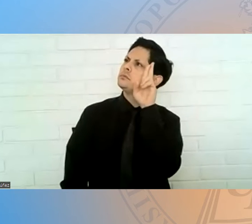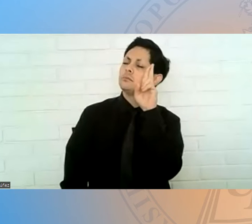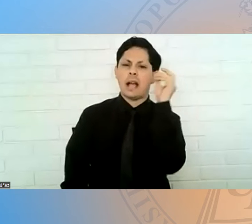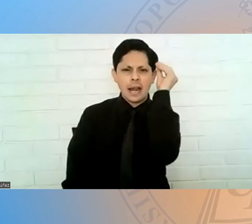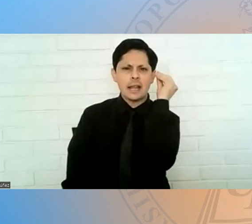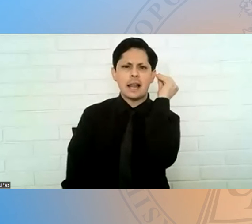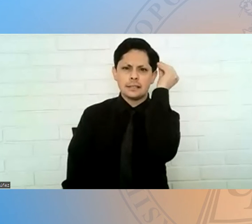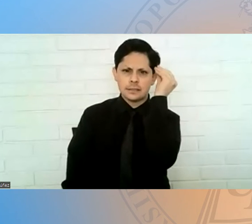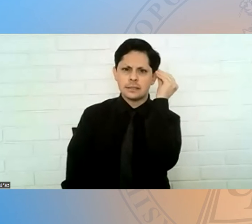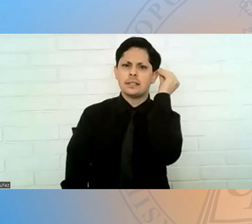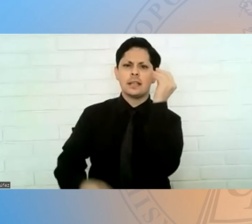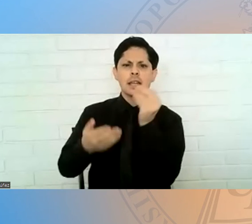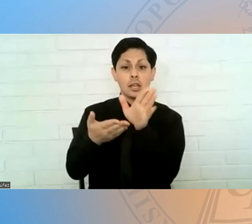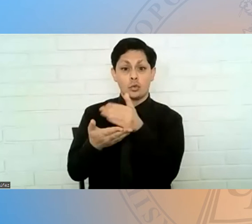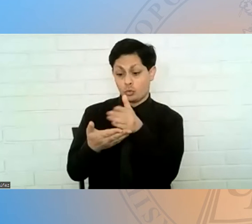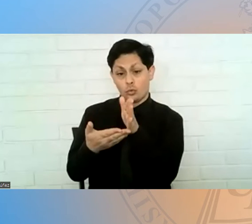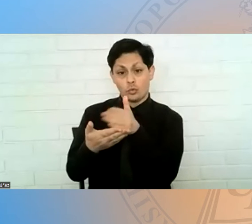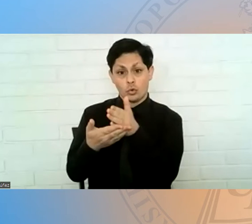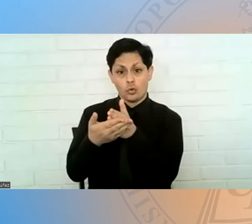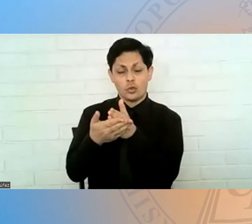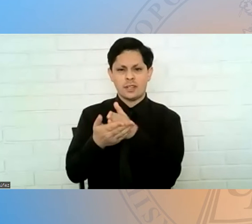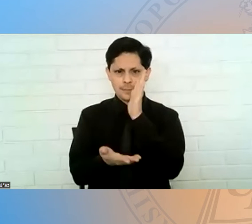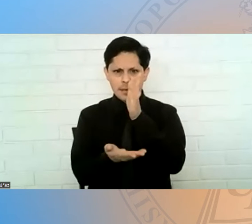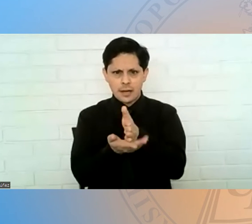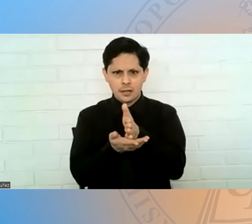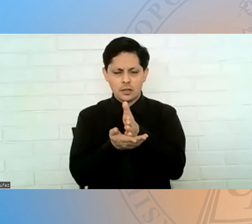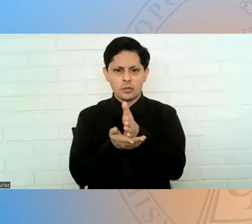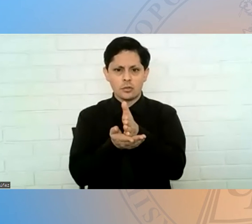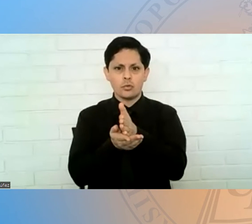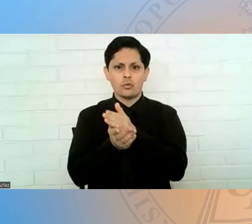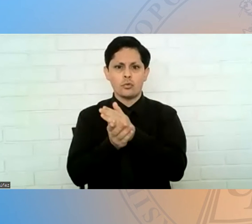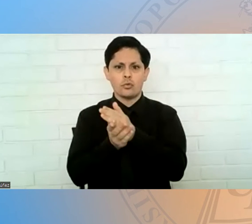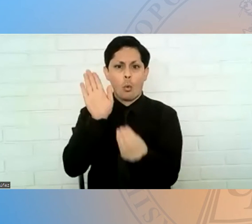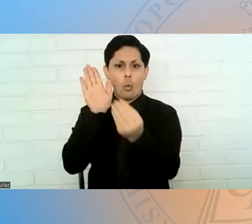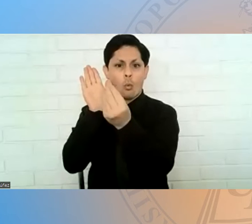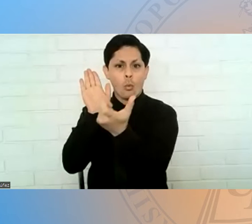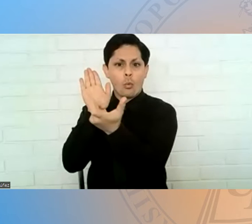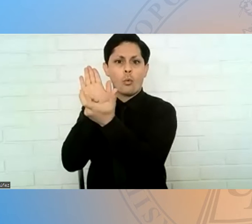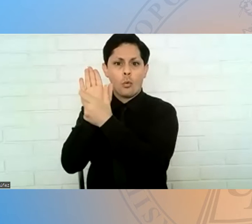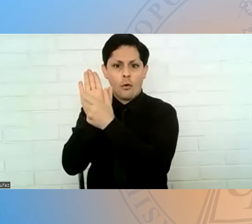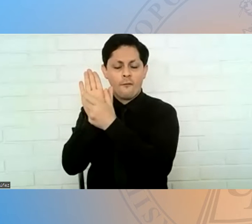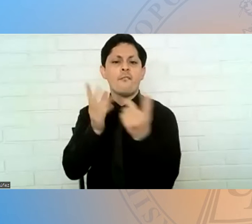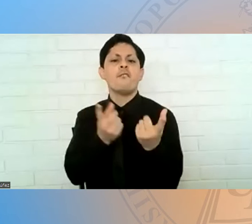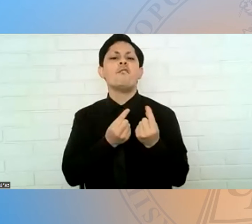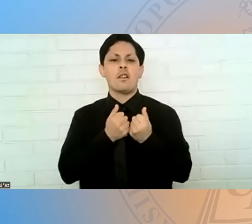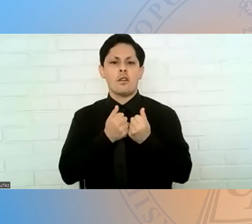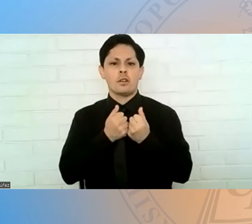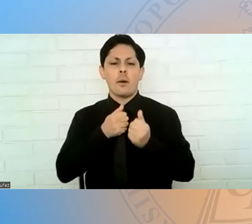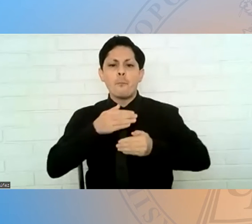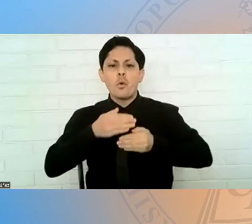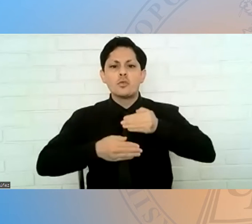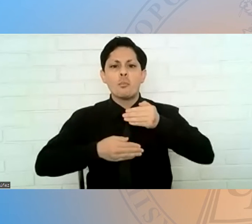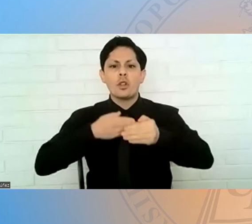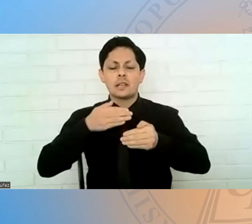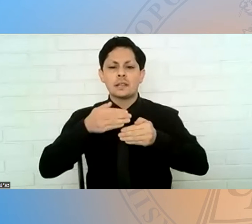y estudios disciplinarios que permitan constituirse en un referente conceptual, valórico y procedimental